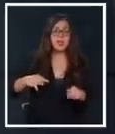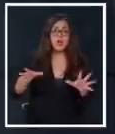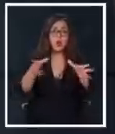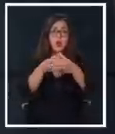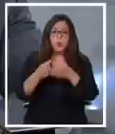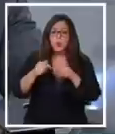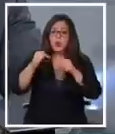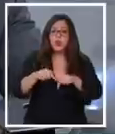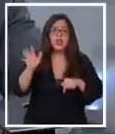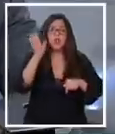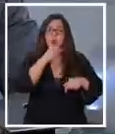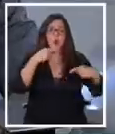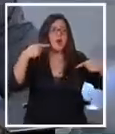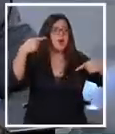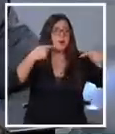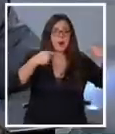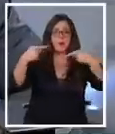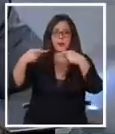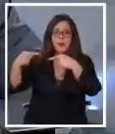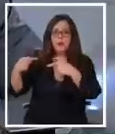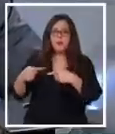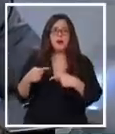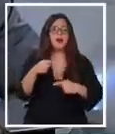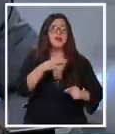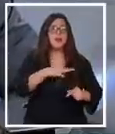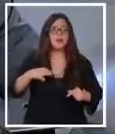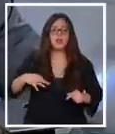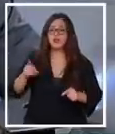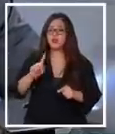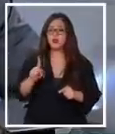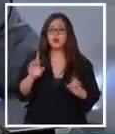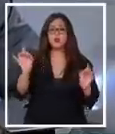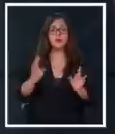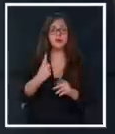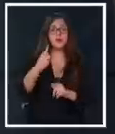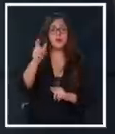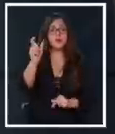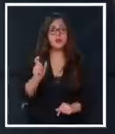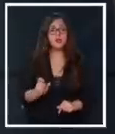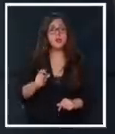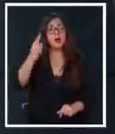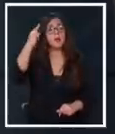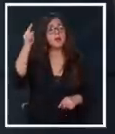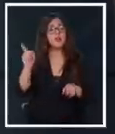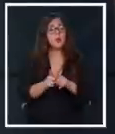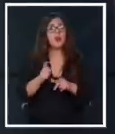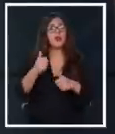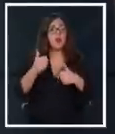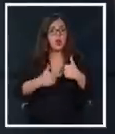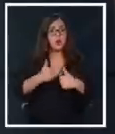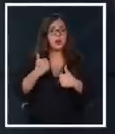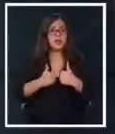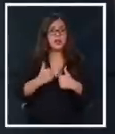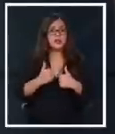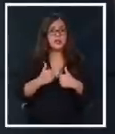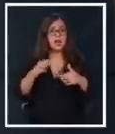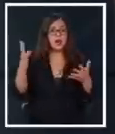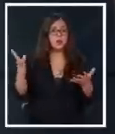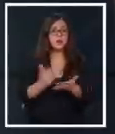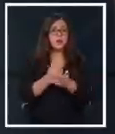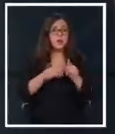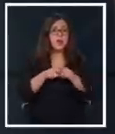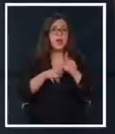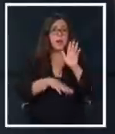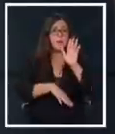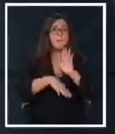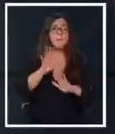competencias entre ministros el que crea que compitiendo con algún par de el gabinete va a lograr sacar más luz